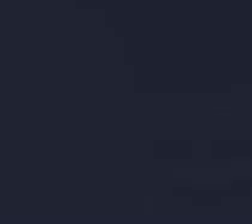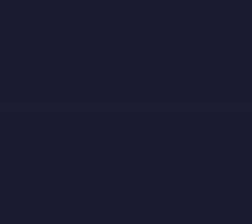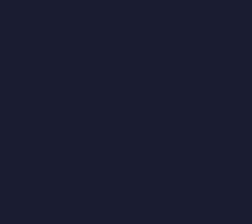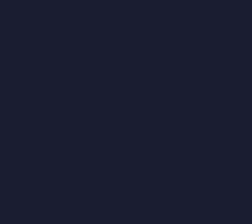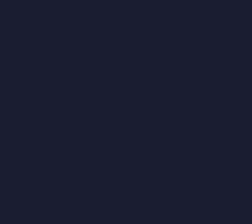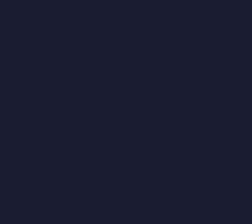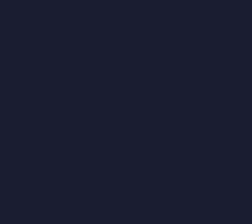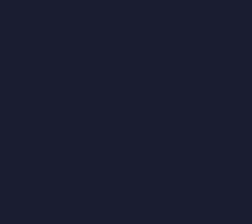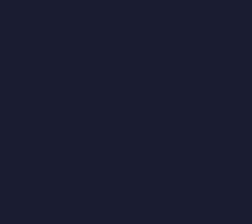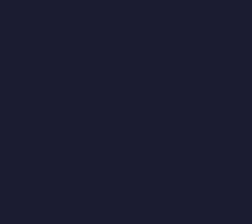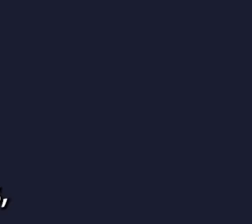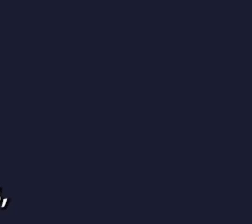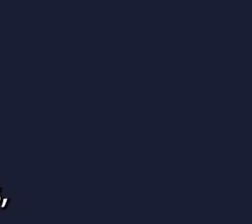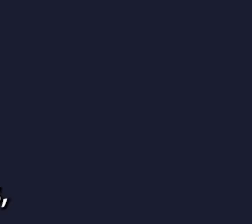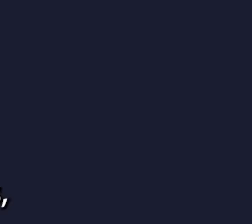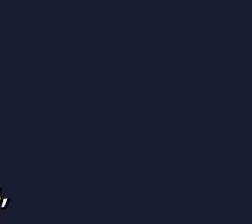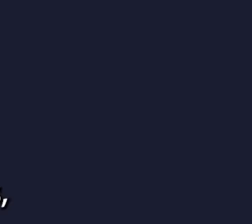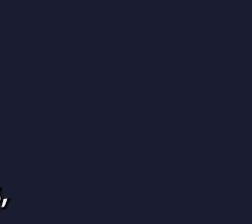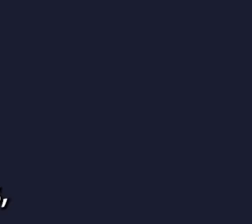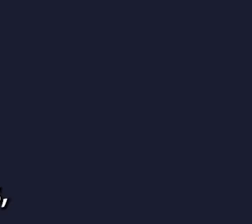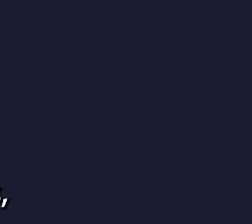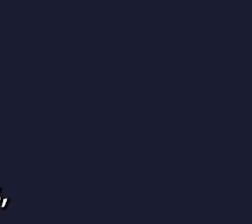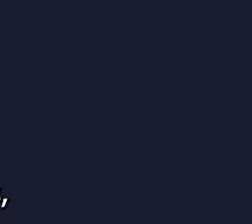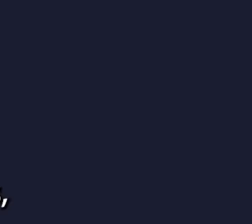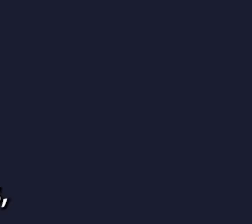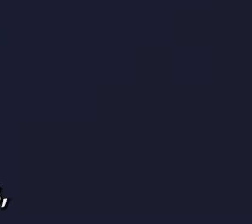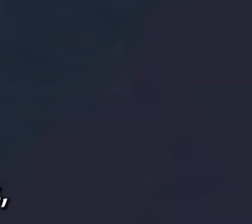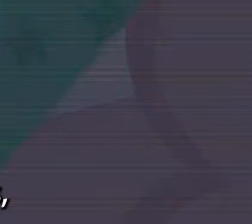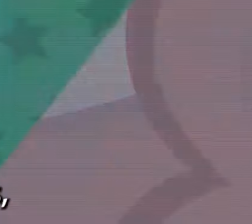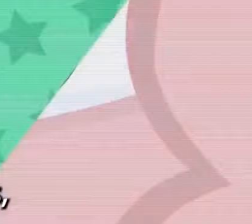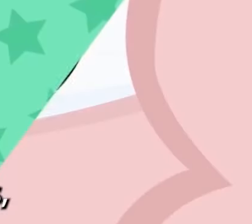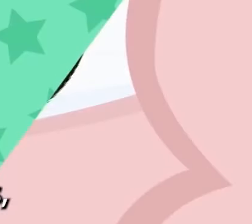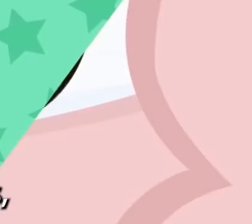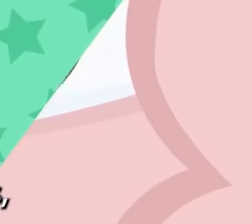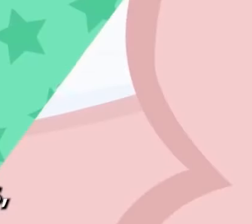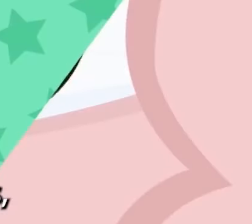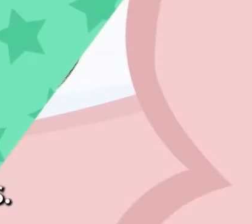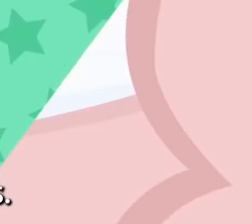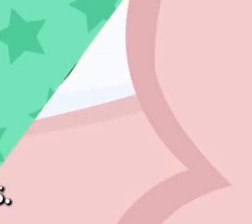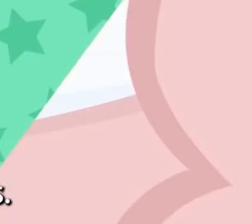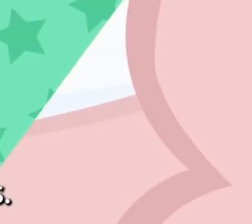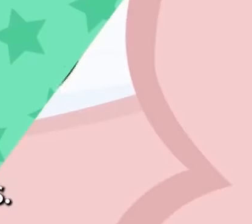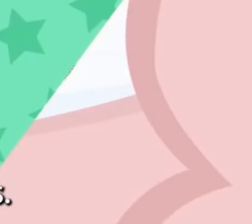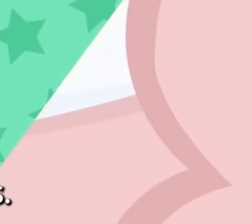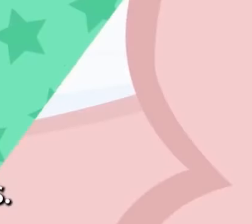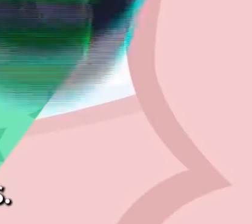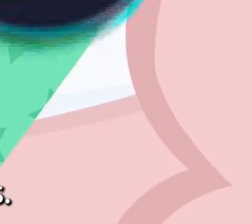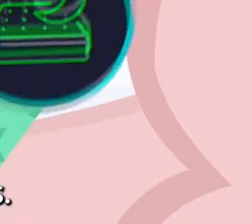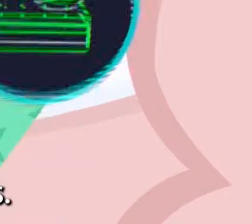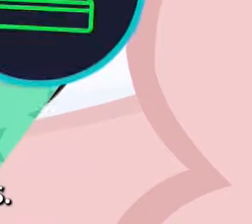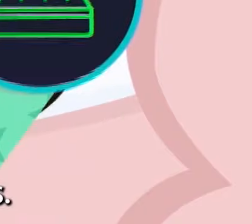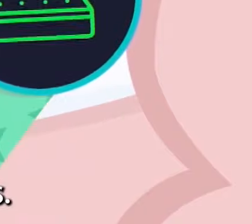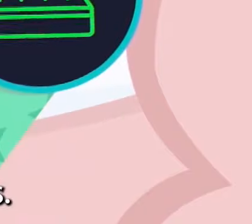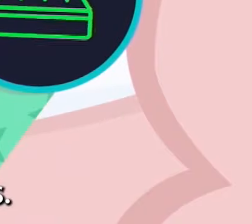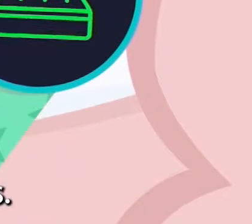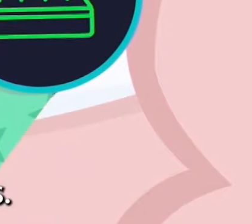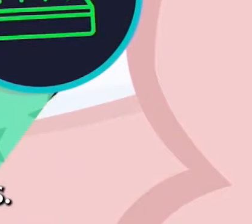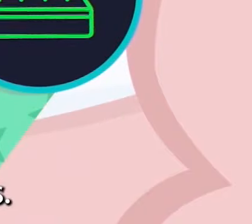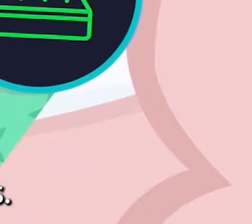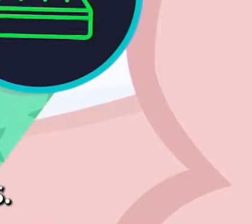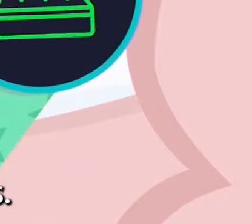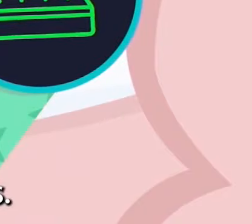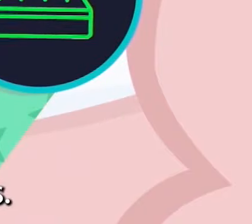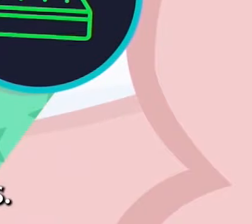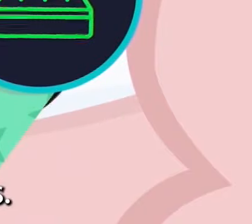todas estas acciones construyen nuestra huella digital. Información sobre dónde vivimos, qué lugares frecuentamos, cuáles son